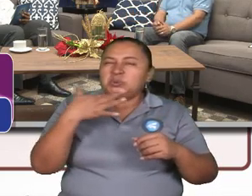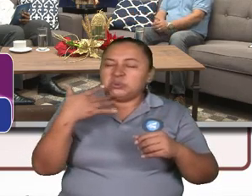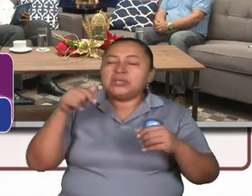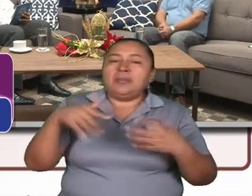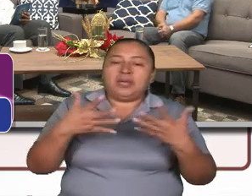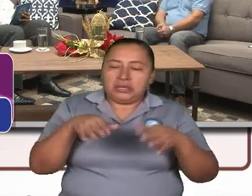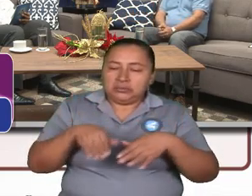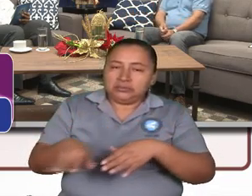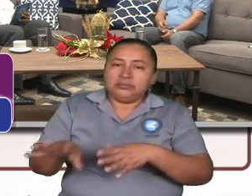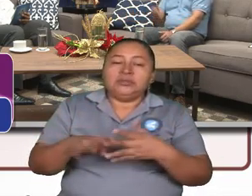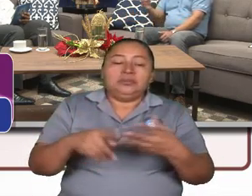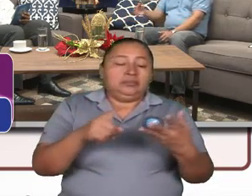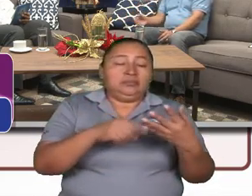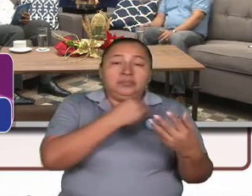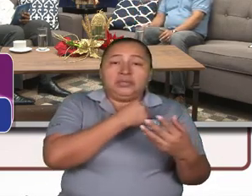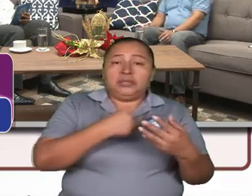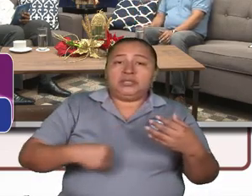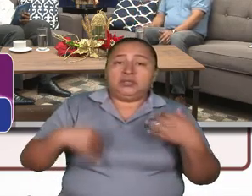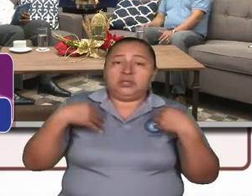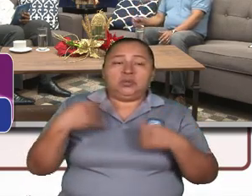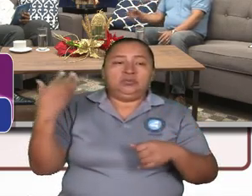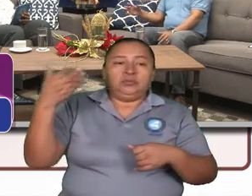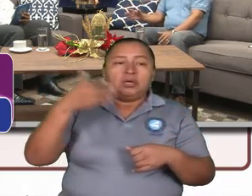Enatrel, ya por cualquier...